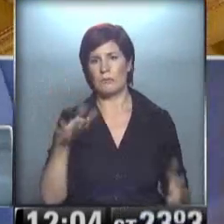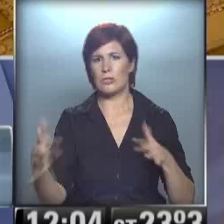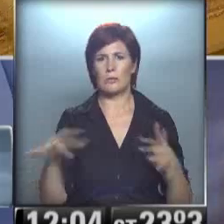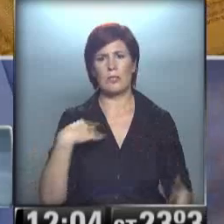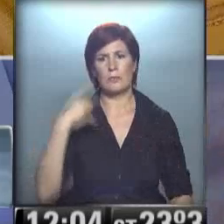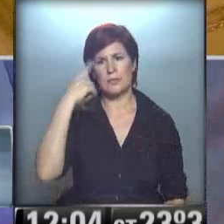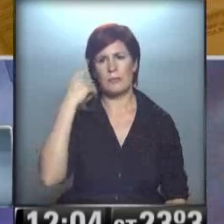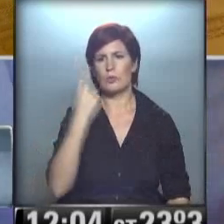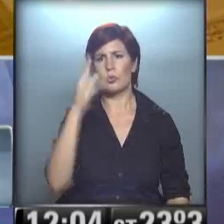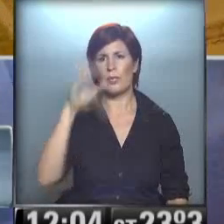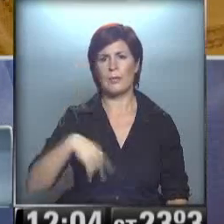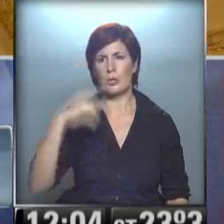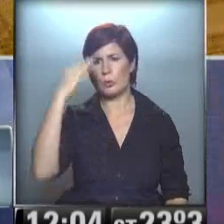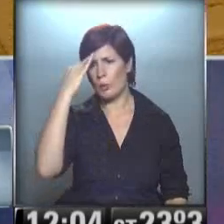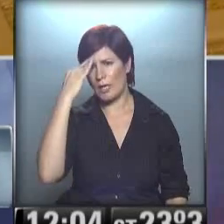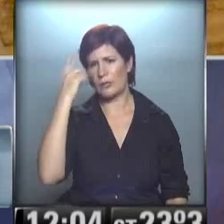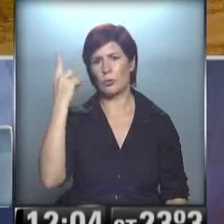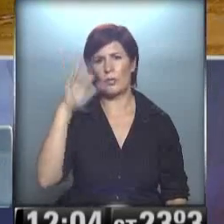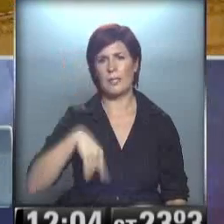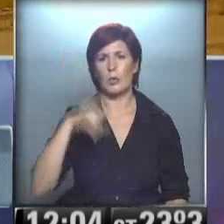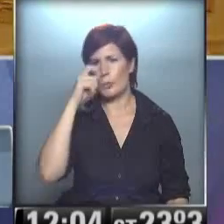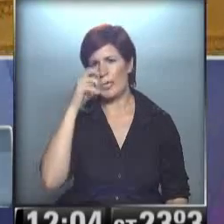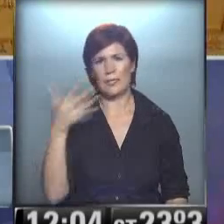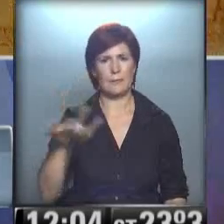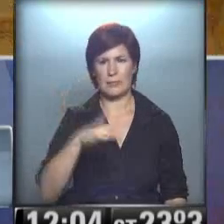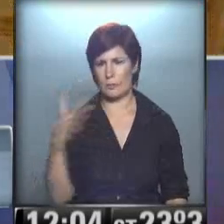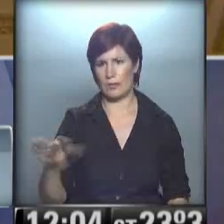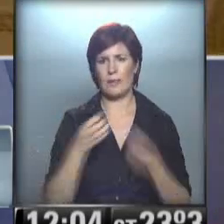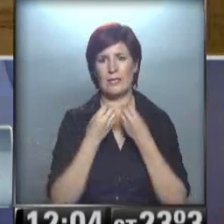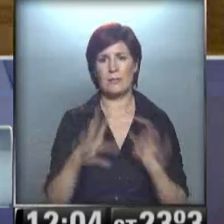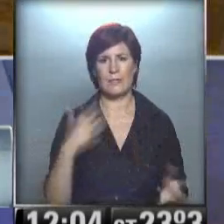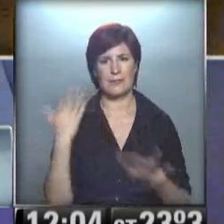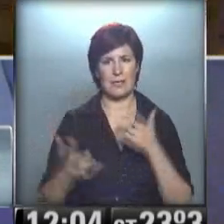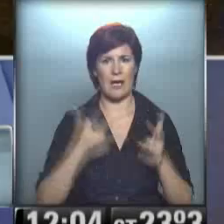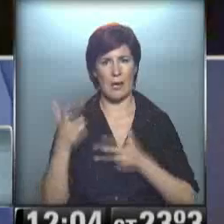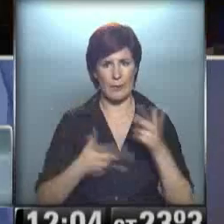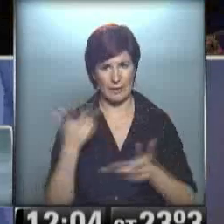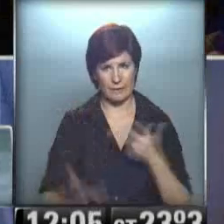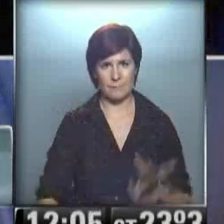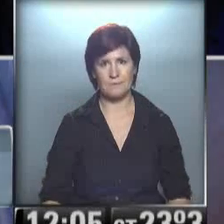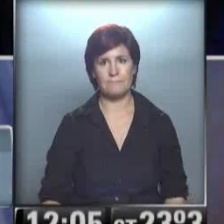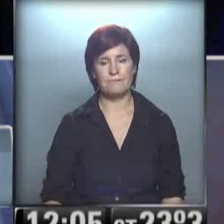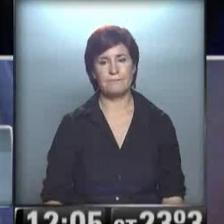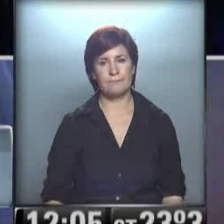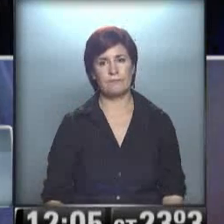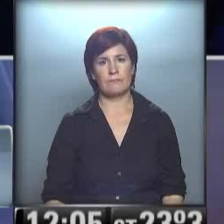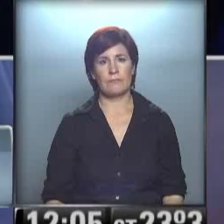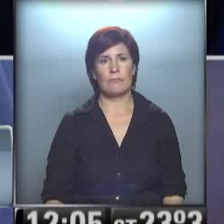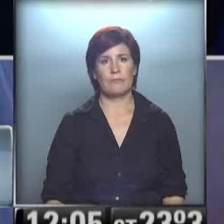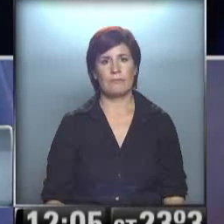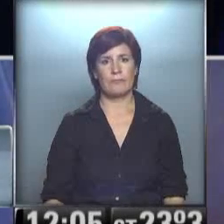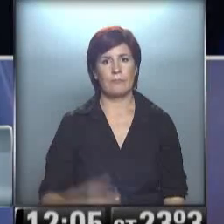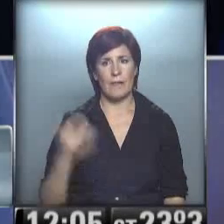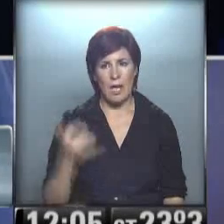menos 20, una menos cuarto, como para que empiece a hablar la presidenta de la Nación. Pero han pasado muchas voces aquí, ya están